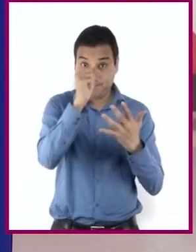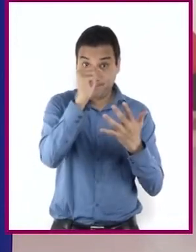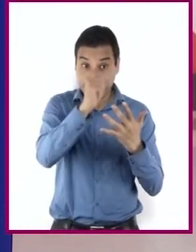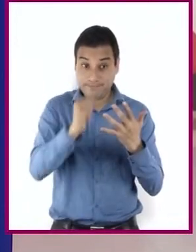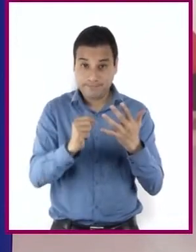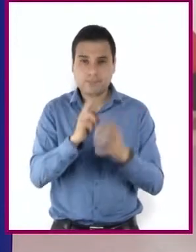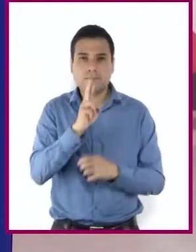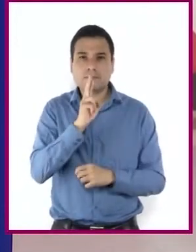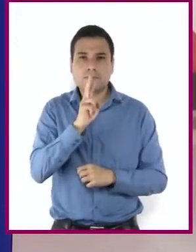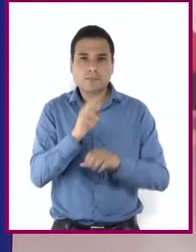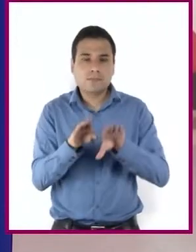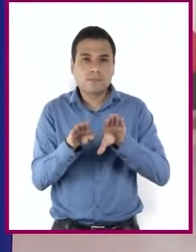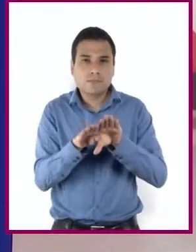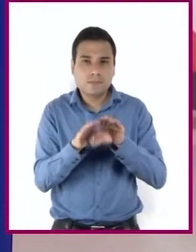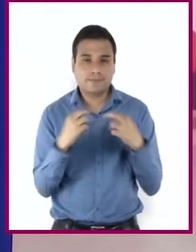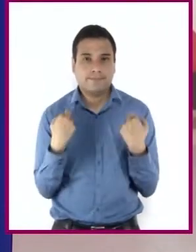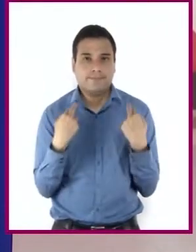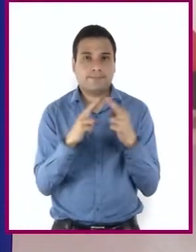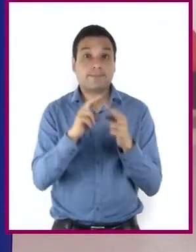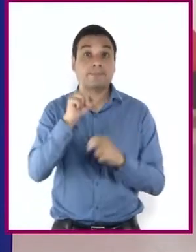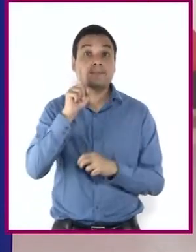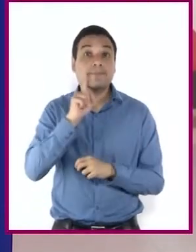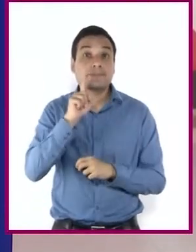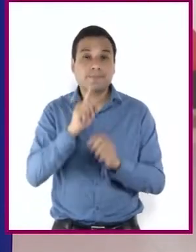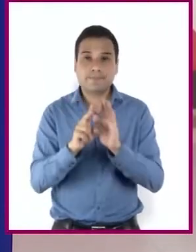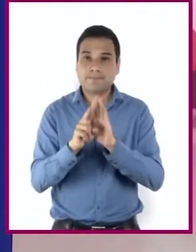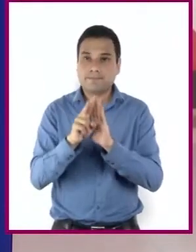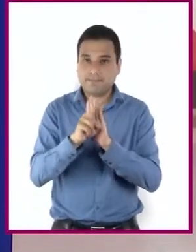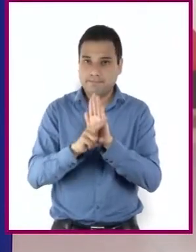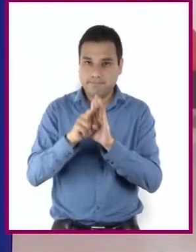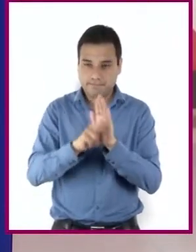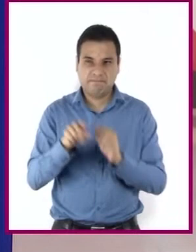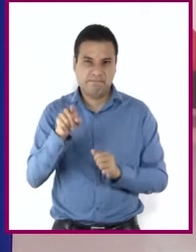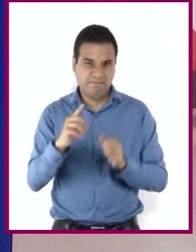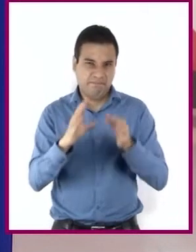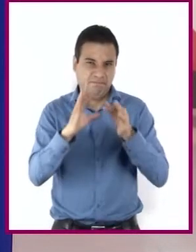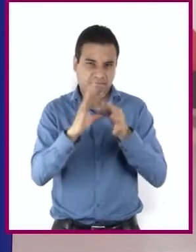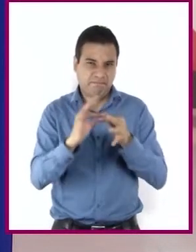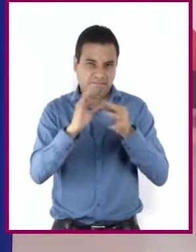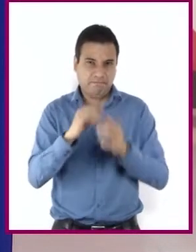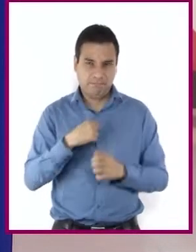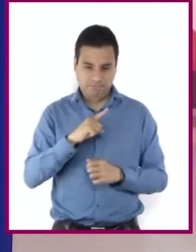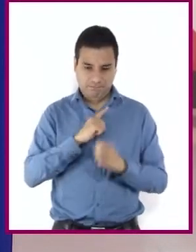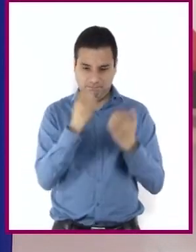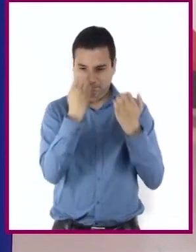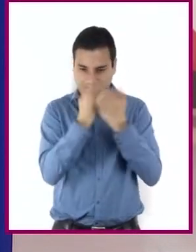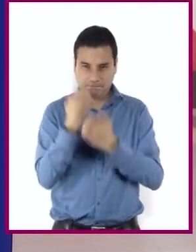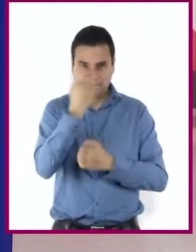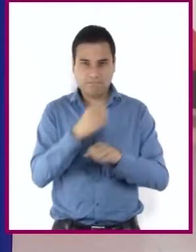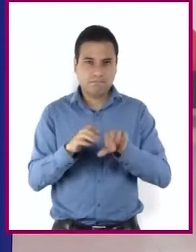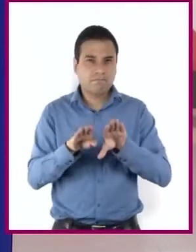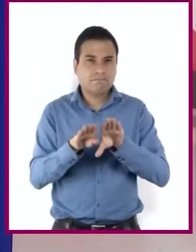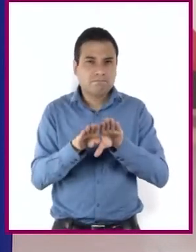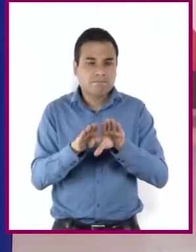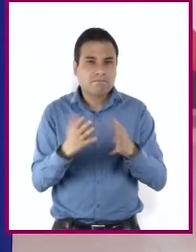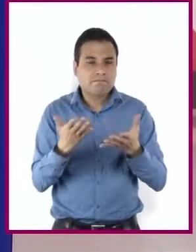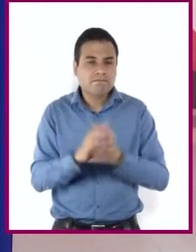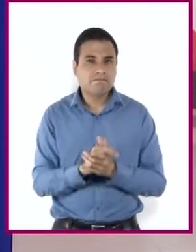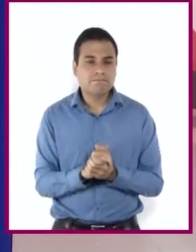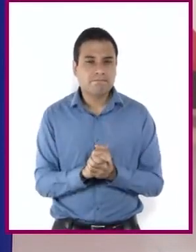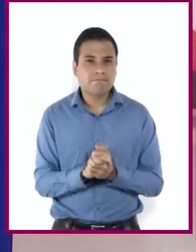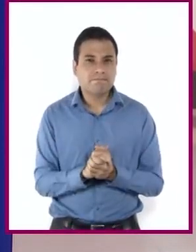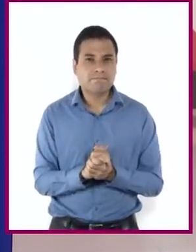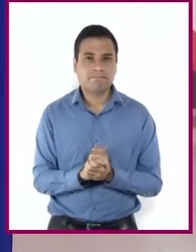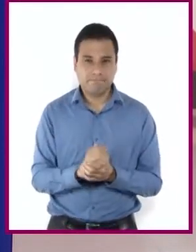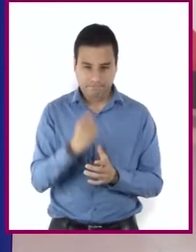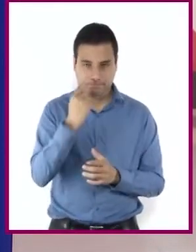un video de la maestra Ingrid Cebada, quien nos cuenta cómo podemos autoevaluar nuestra participación en las exposiciones frente